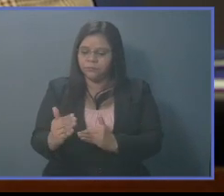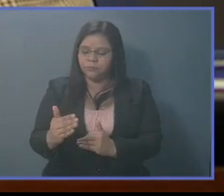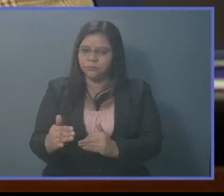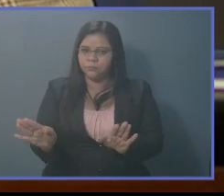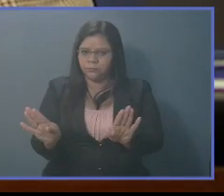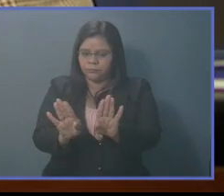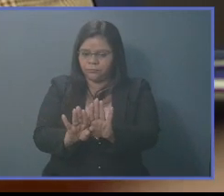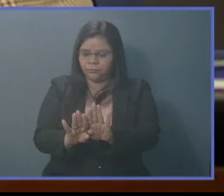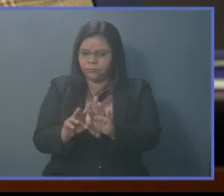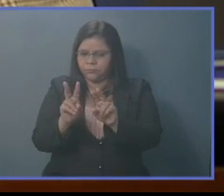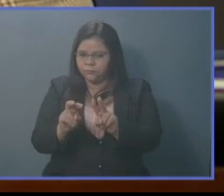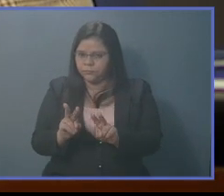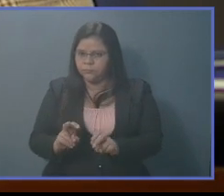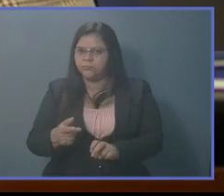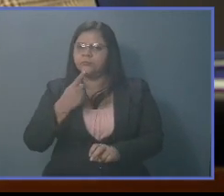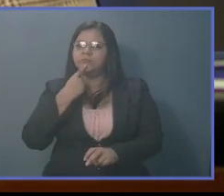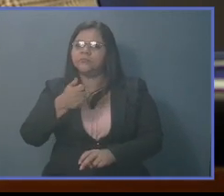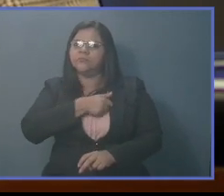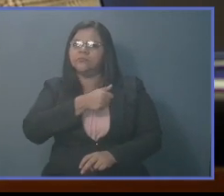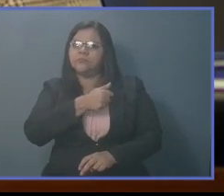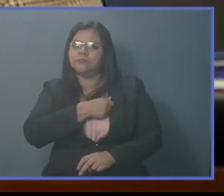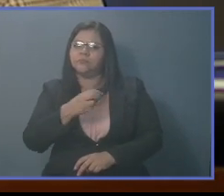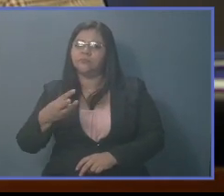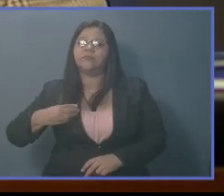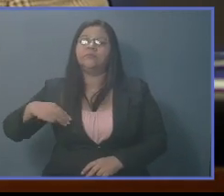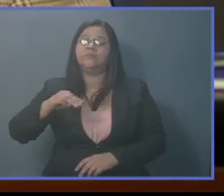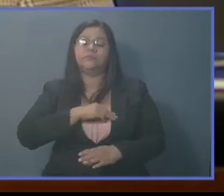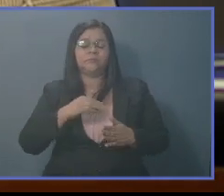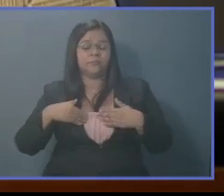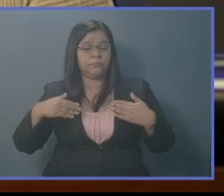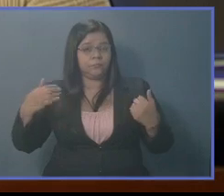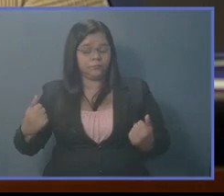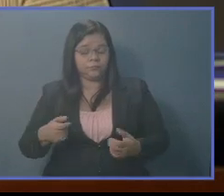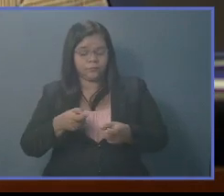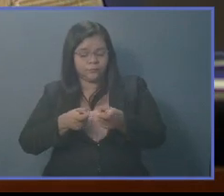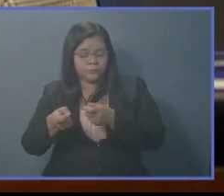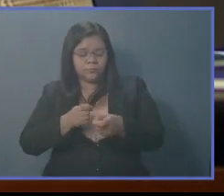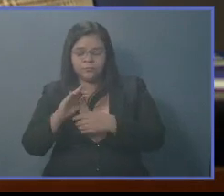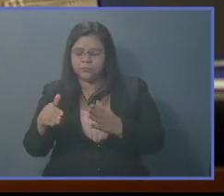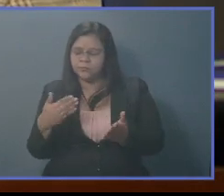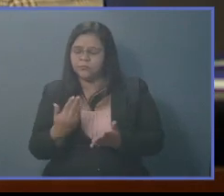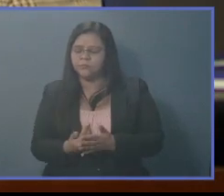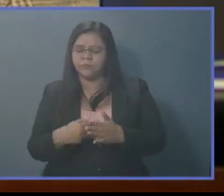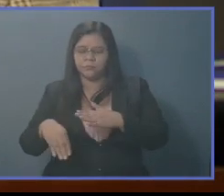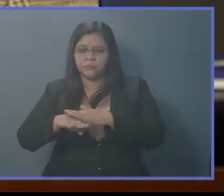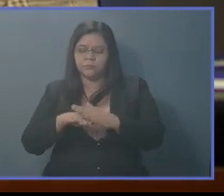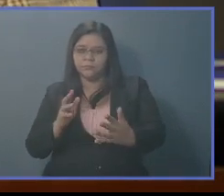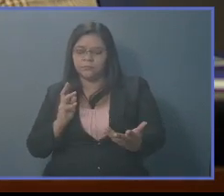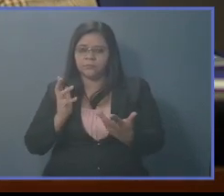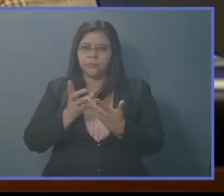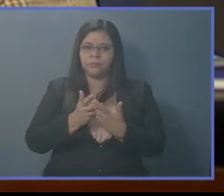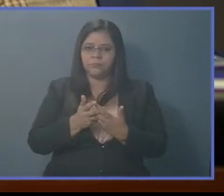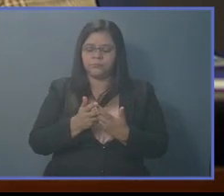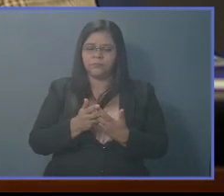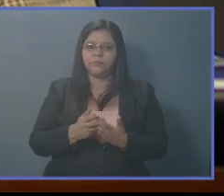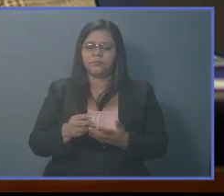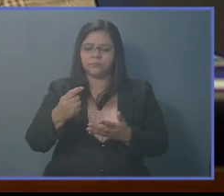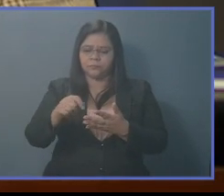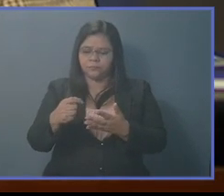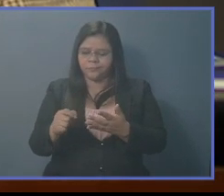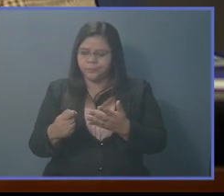estarán bajo la administración y responsabilidad del Ministerio de Salud y deberán tener protocolos de atención y clasificación según criterios epidemiológicos de selección